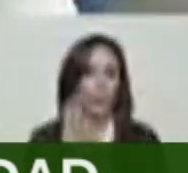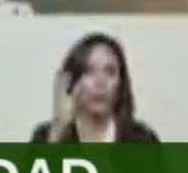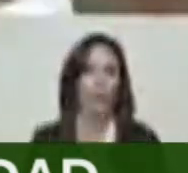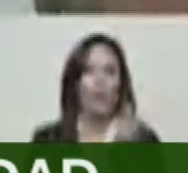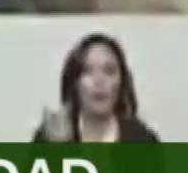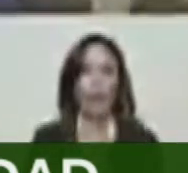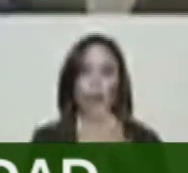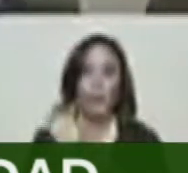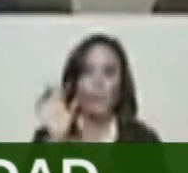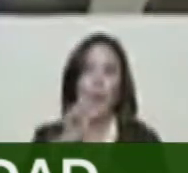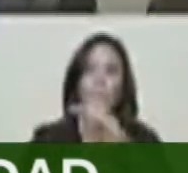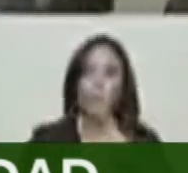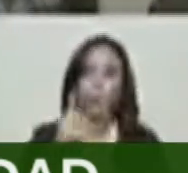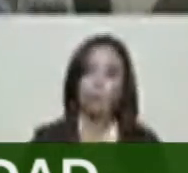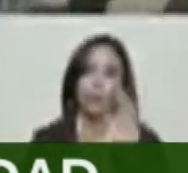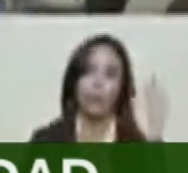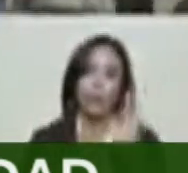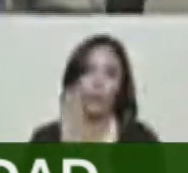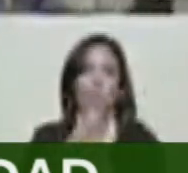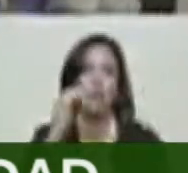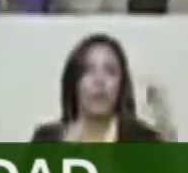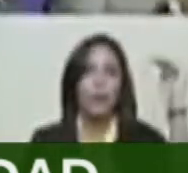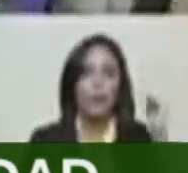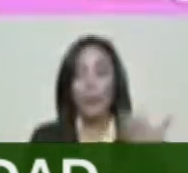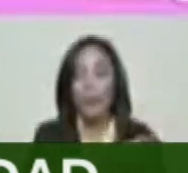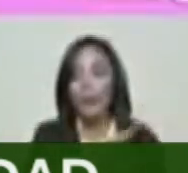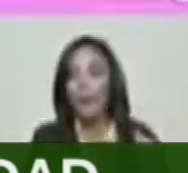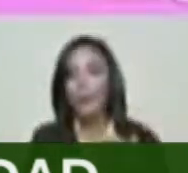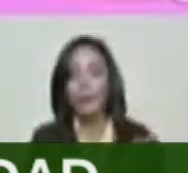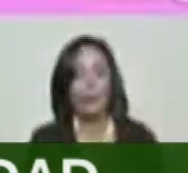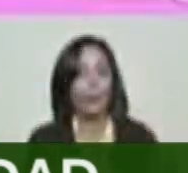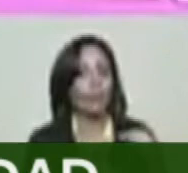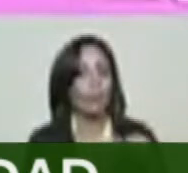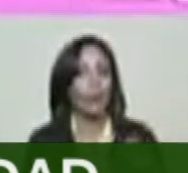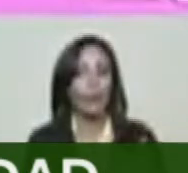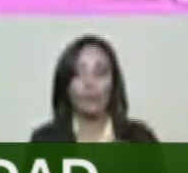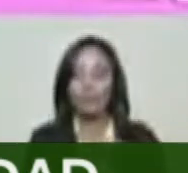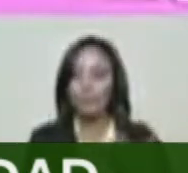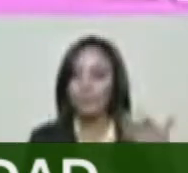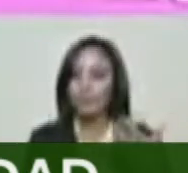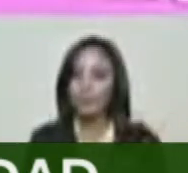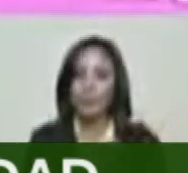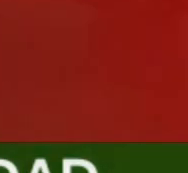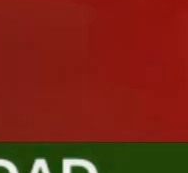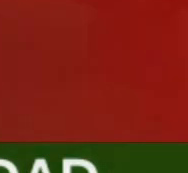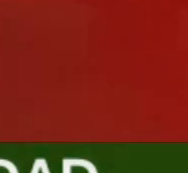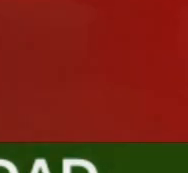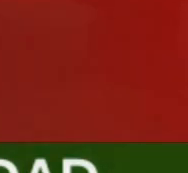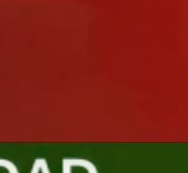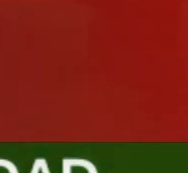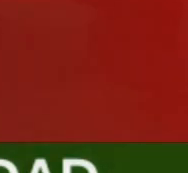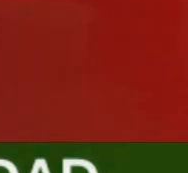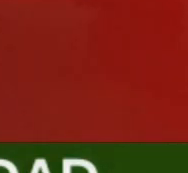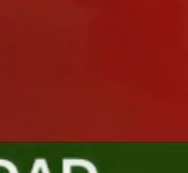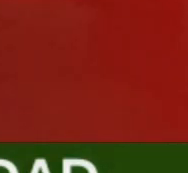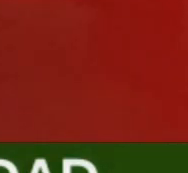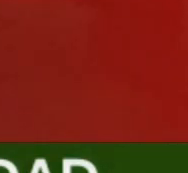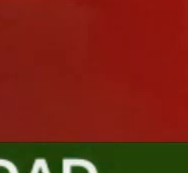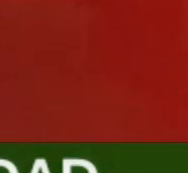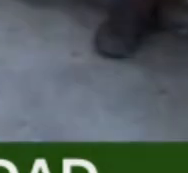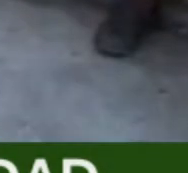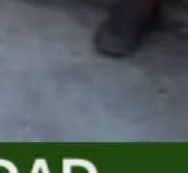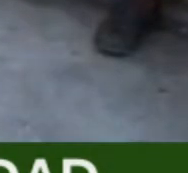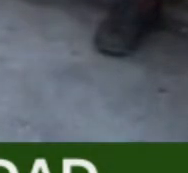económica, productiva, próspera, grande. En los últimos días, Maduro ha anunciado varias medidas para controlar la